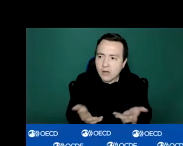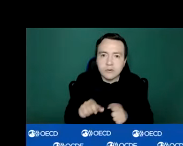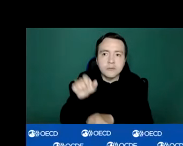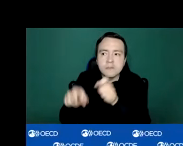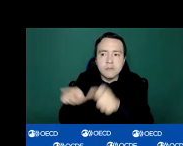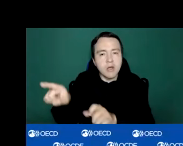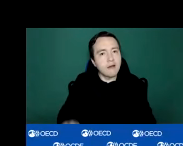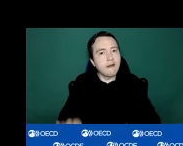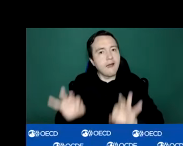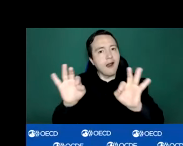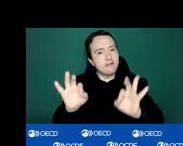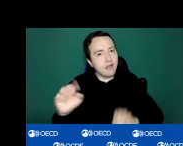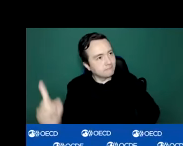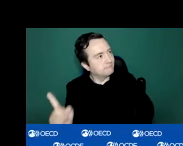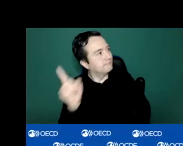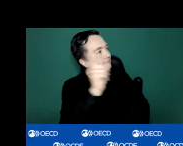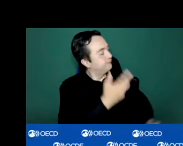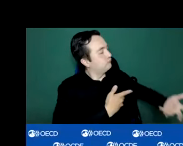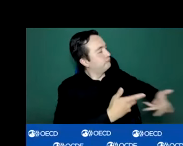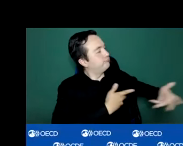vida o